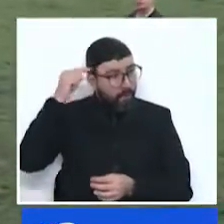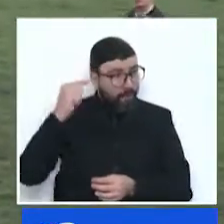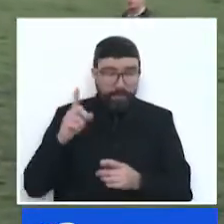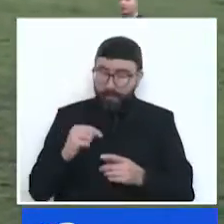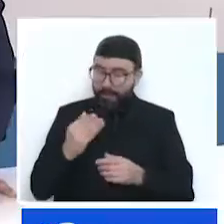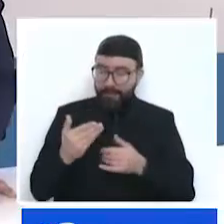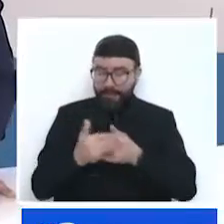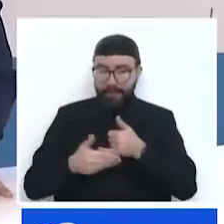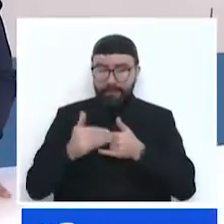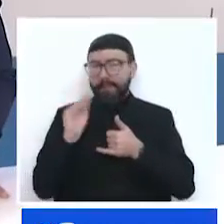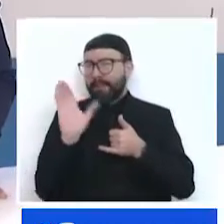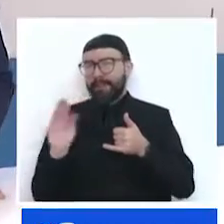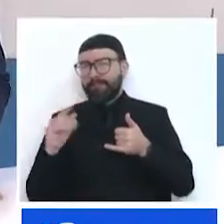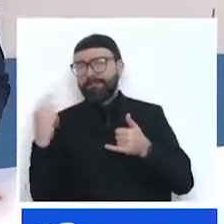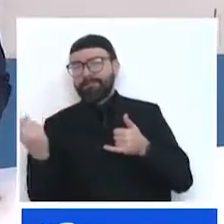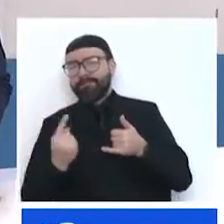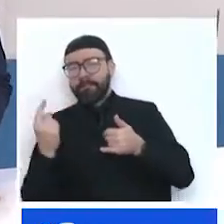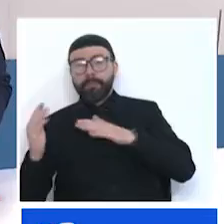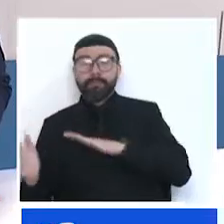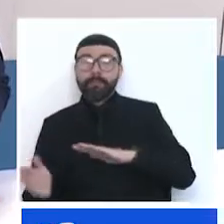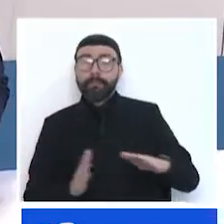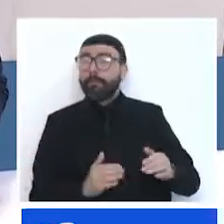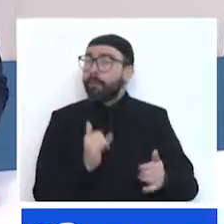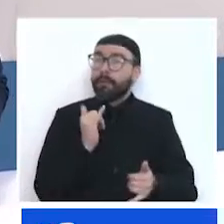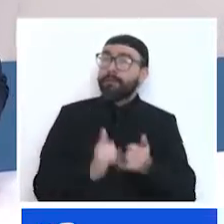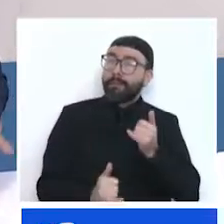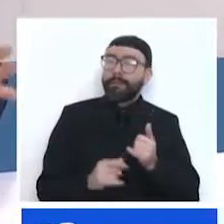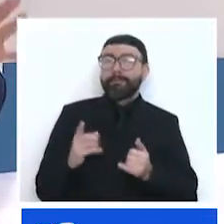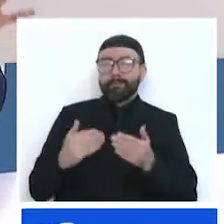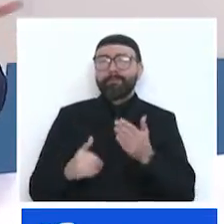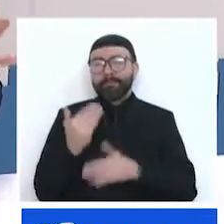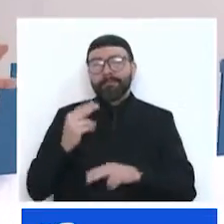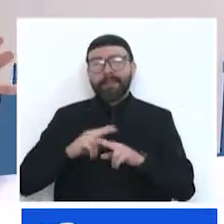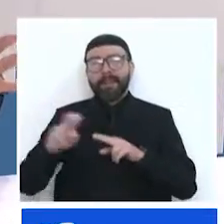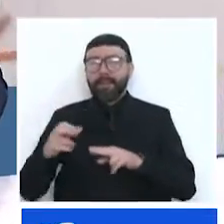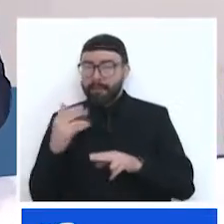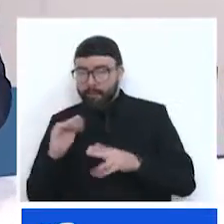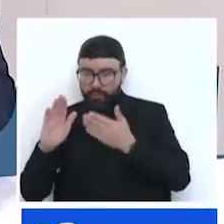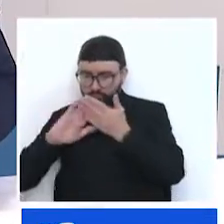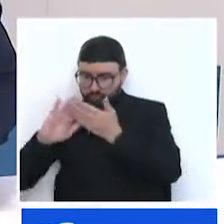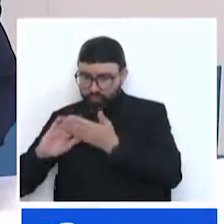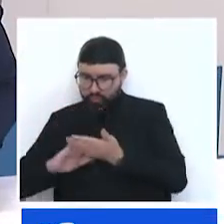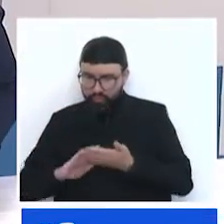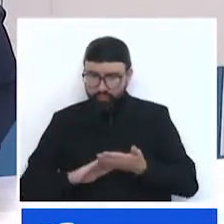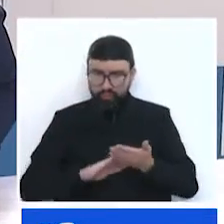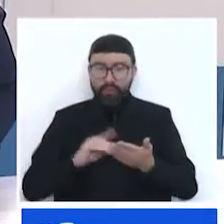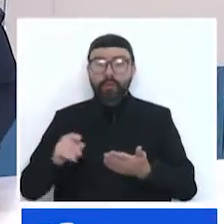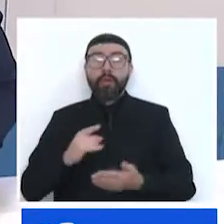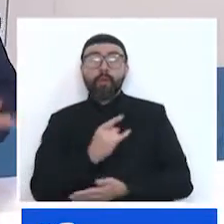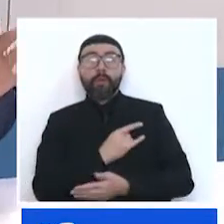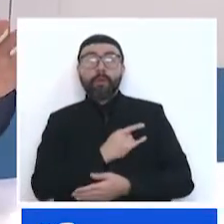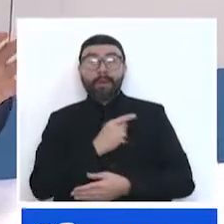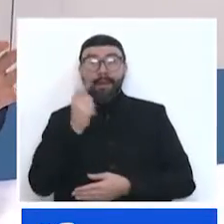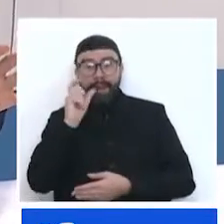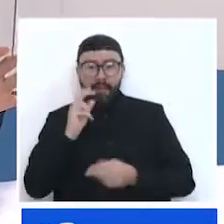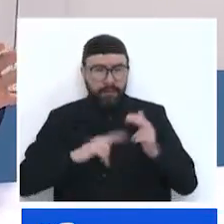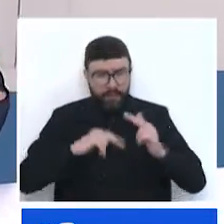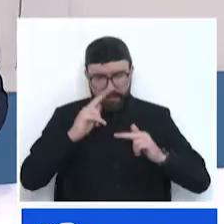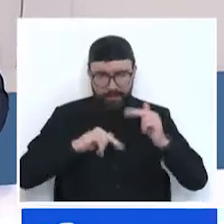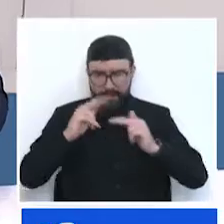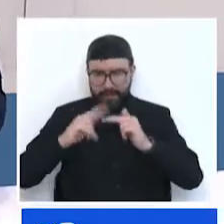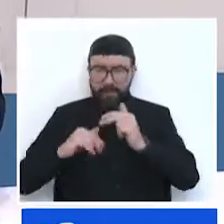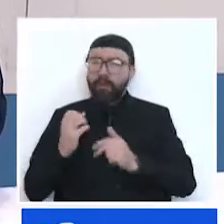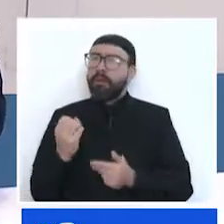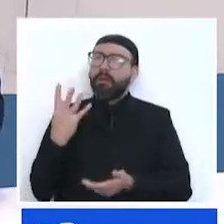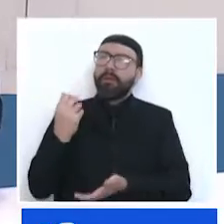general. Y finalmente comenzó en Manizales la intervención de la cancha del velódromo de la Universidad de Caldas, obra que tendrá un